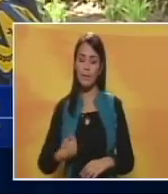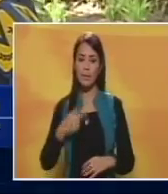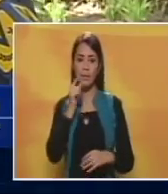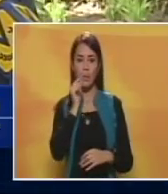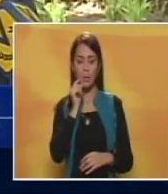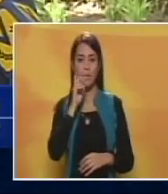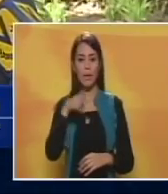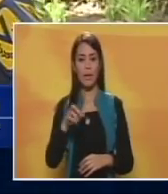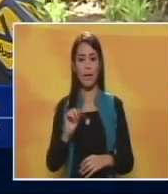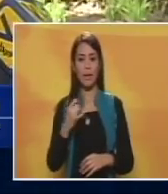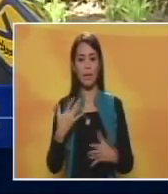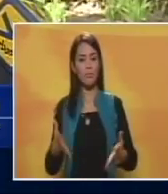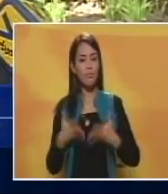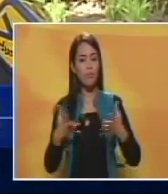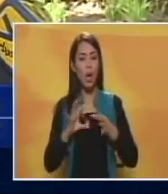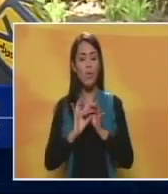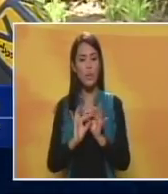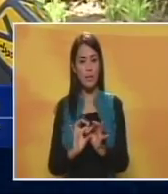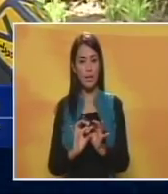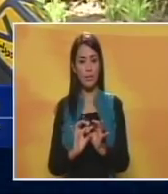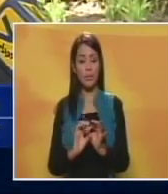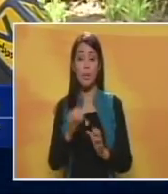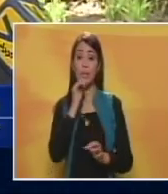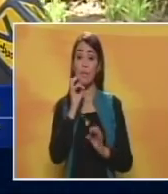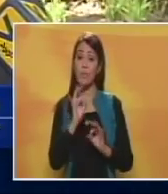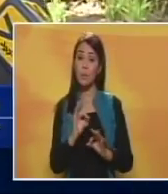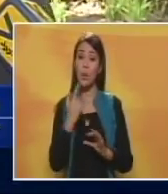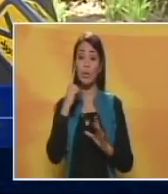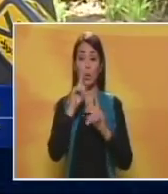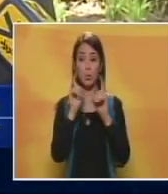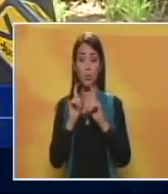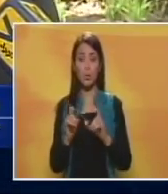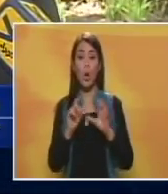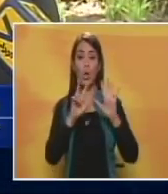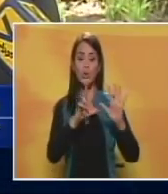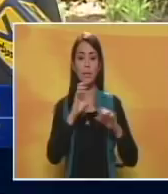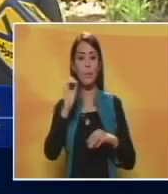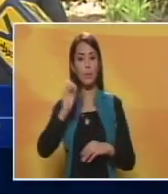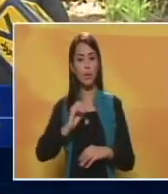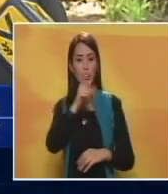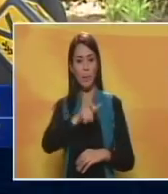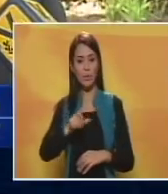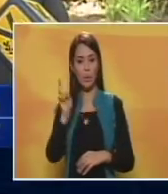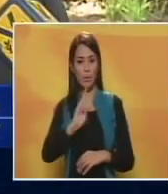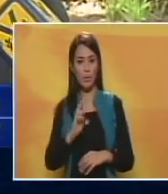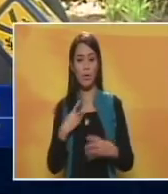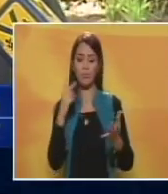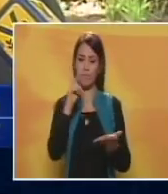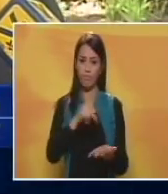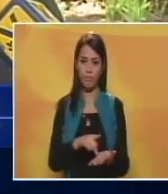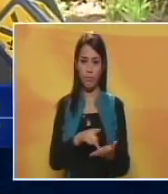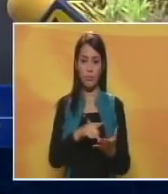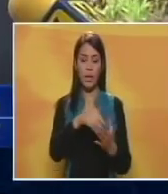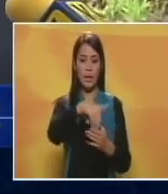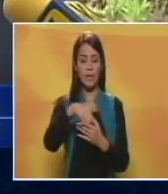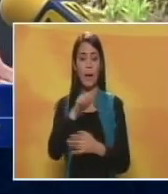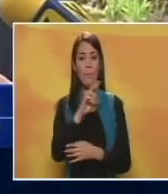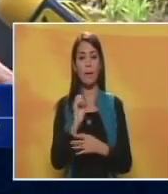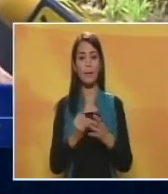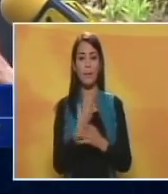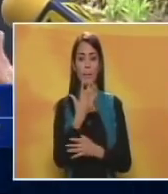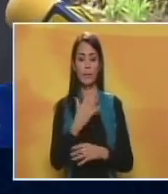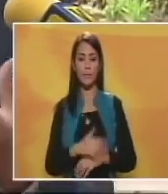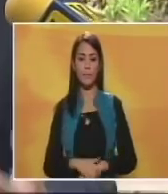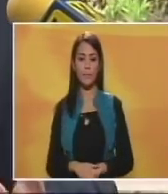Henry Falcón promueve la unidad y señaló que según las encuestas, 80% de los venezolanos acudirán a las urnas el 20 de